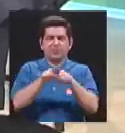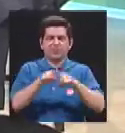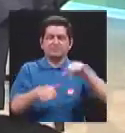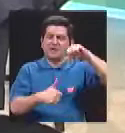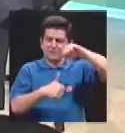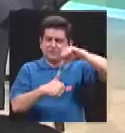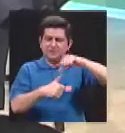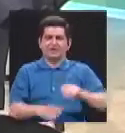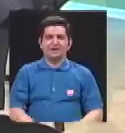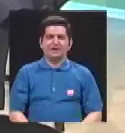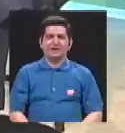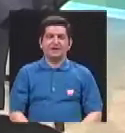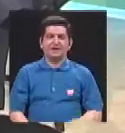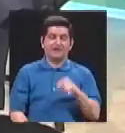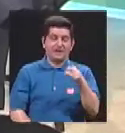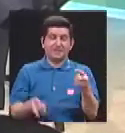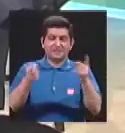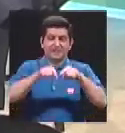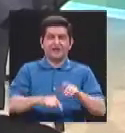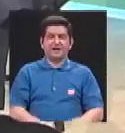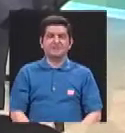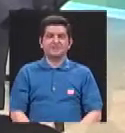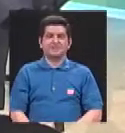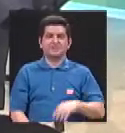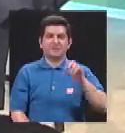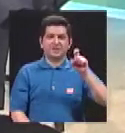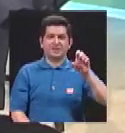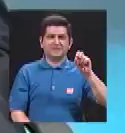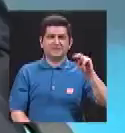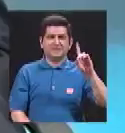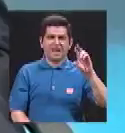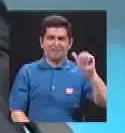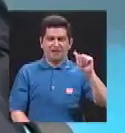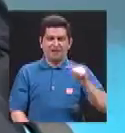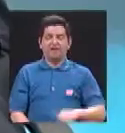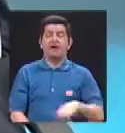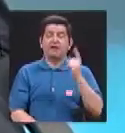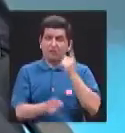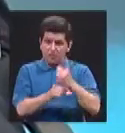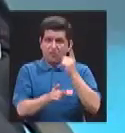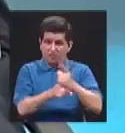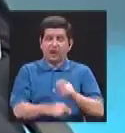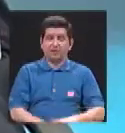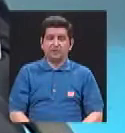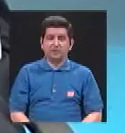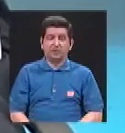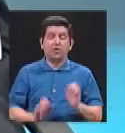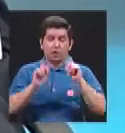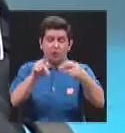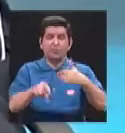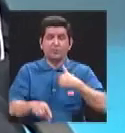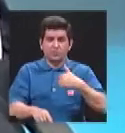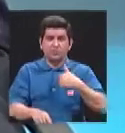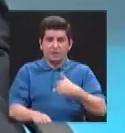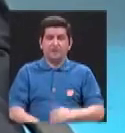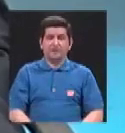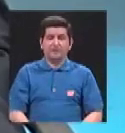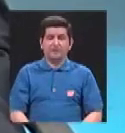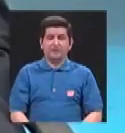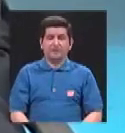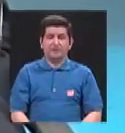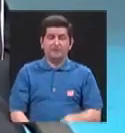pero realmente centroamericana, El Exendra, de Juan Carlos Facondi. Efectivamente. Y tuvimos la